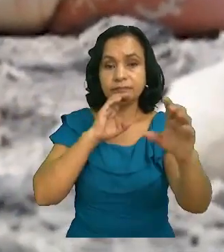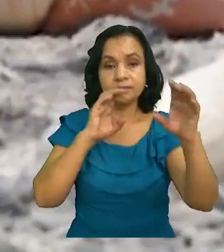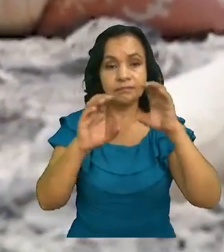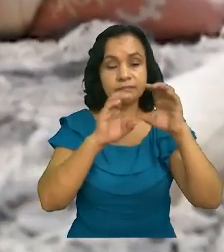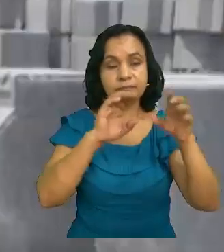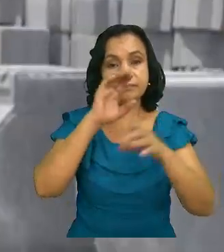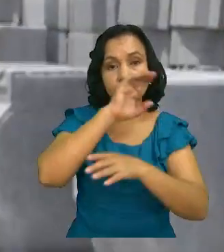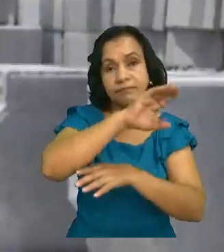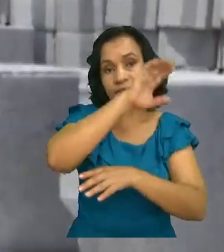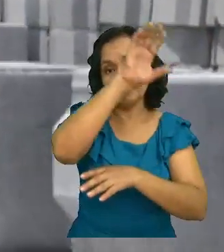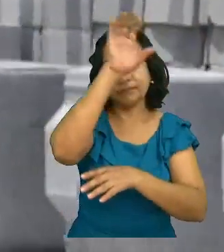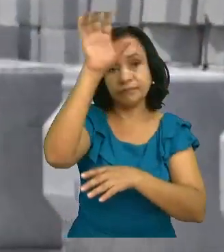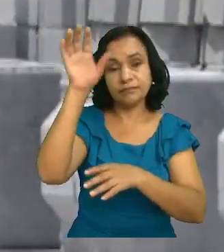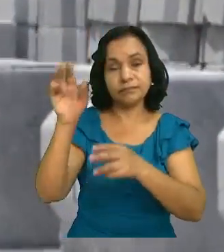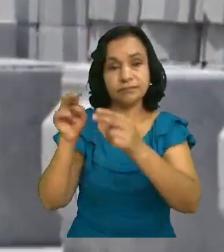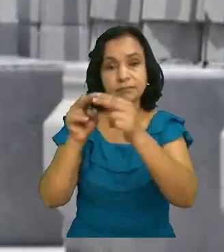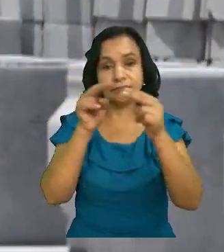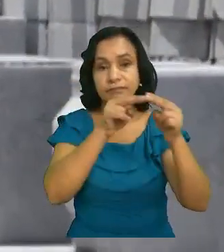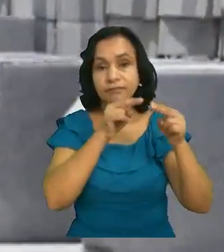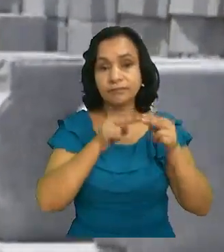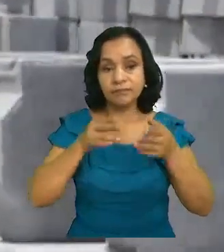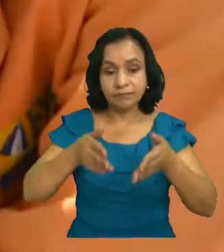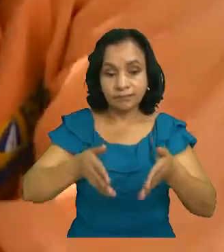interdepartamentales de conectividad